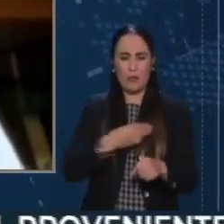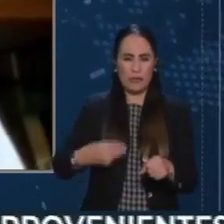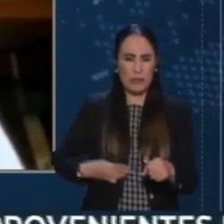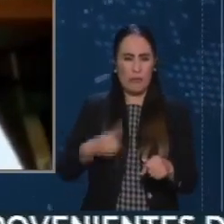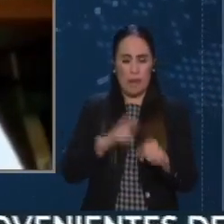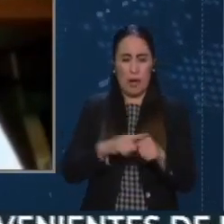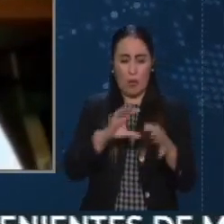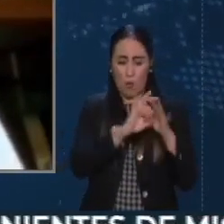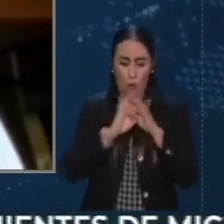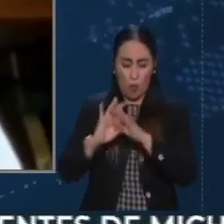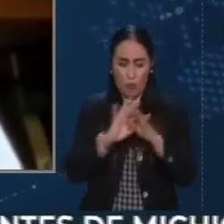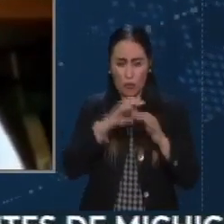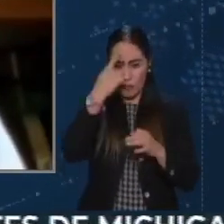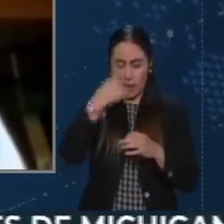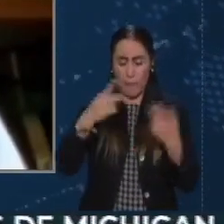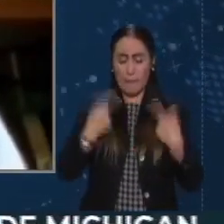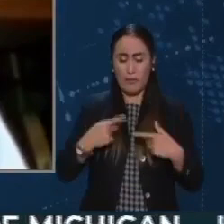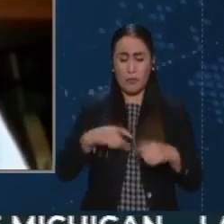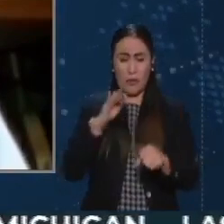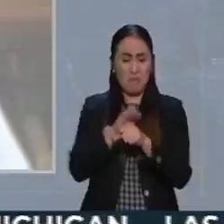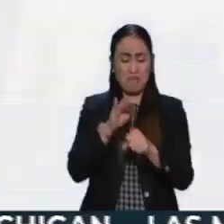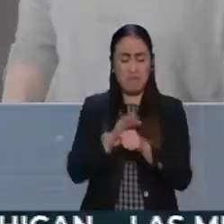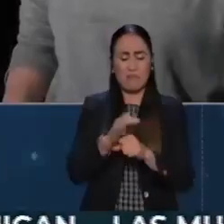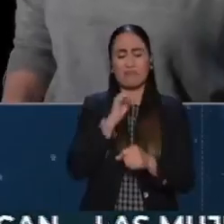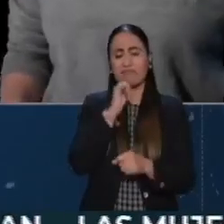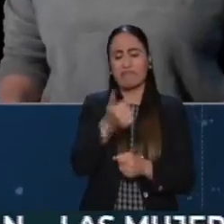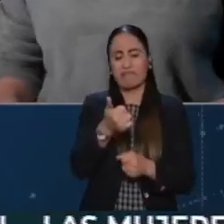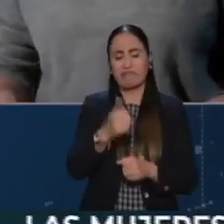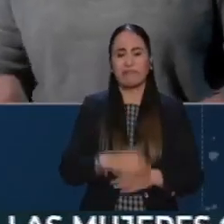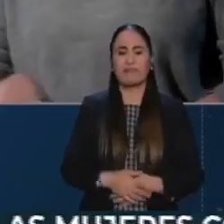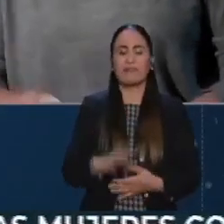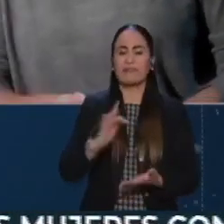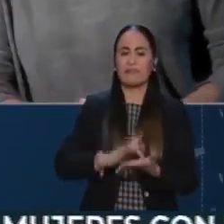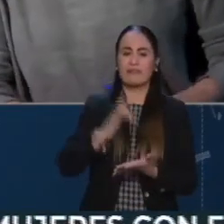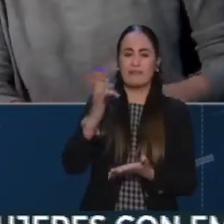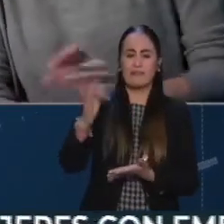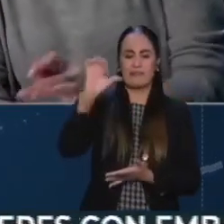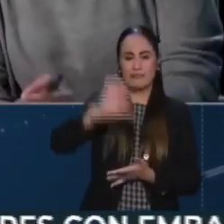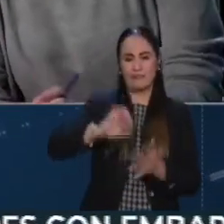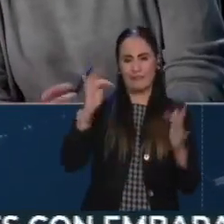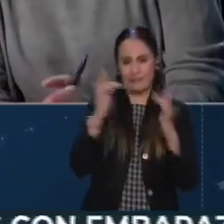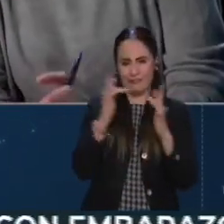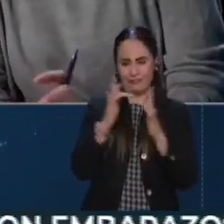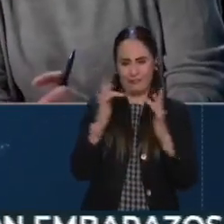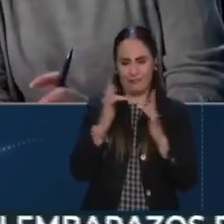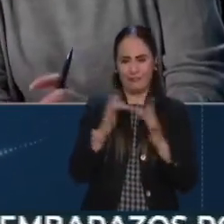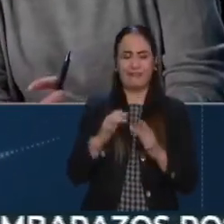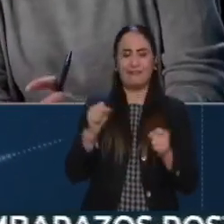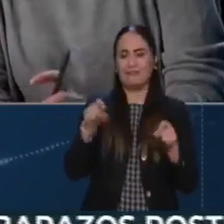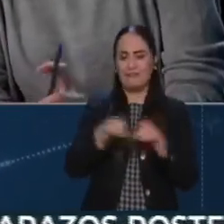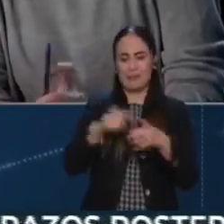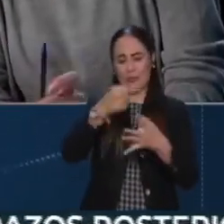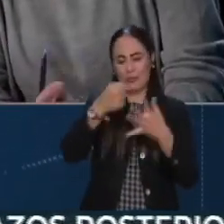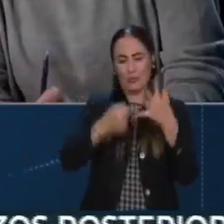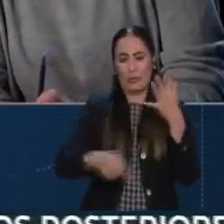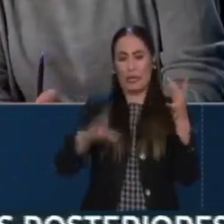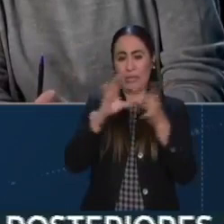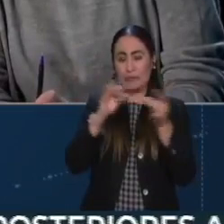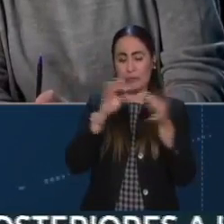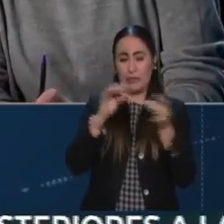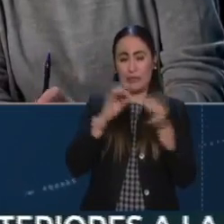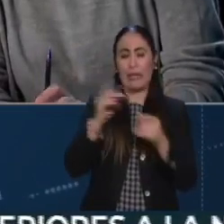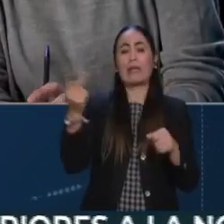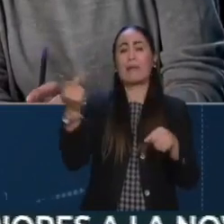de la seguridad de los jaliscienses. Pedro Mellado, pues muchísimas gracias por habernos acompañado esta noche y por darnos esta amplísima radiografía de